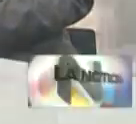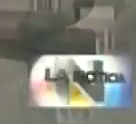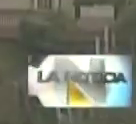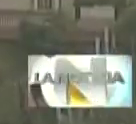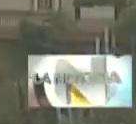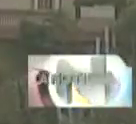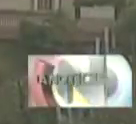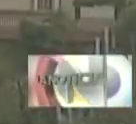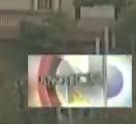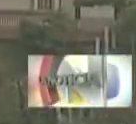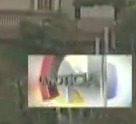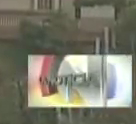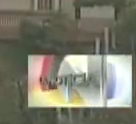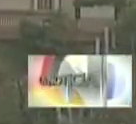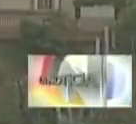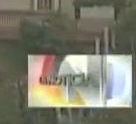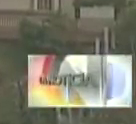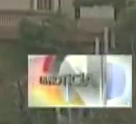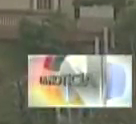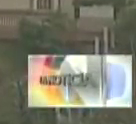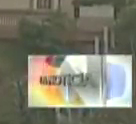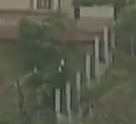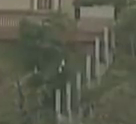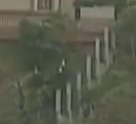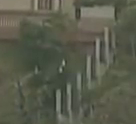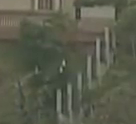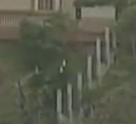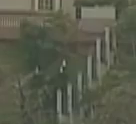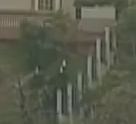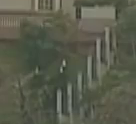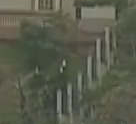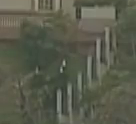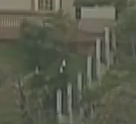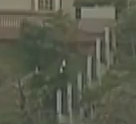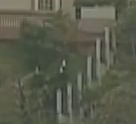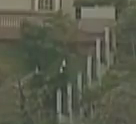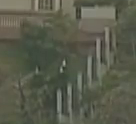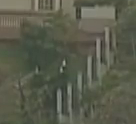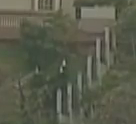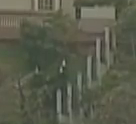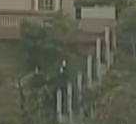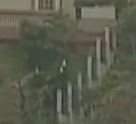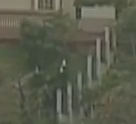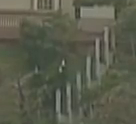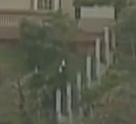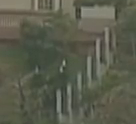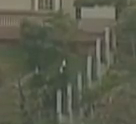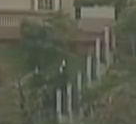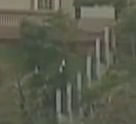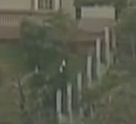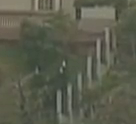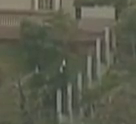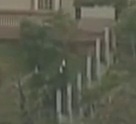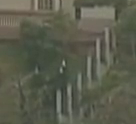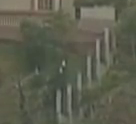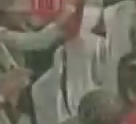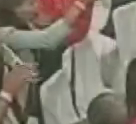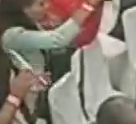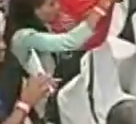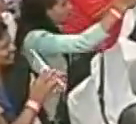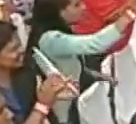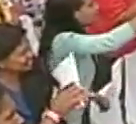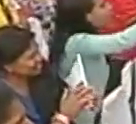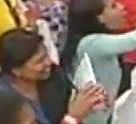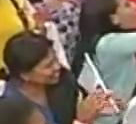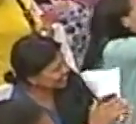De Venezuela, República Bolivariana de Venezuela, en la Puerta Dorada del Palacio de Miraflores, con motivo del encuentro